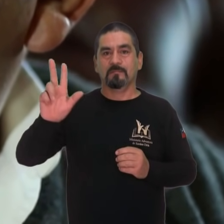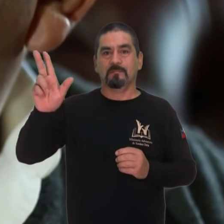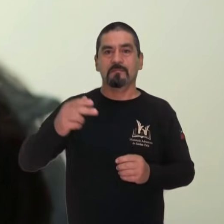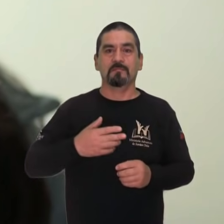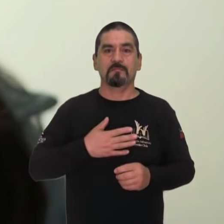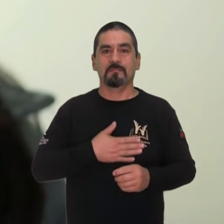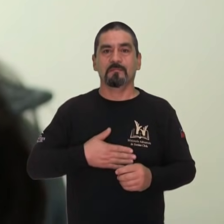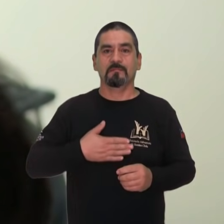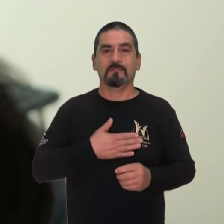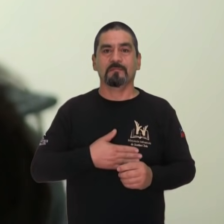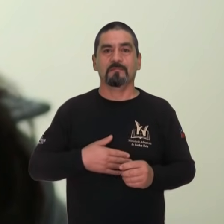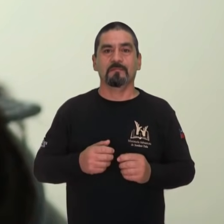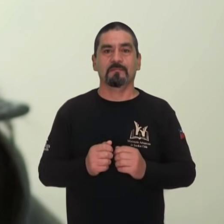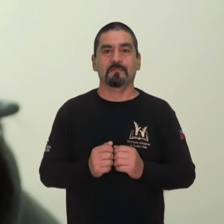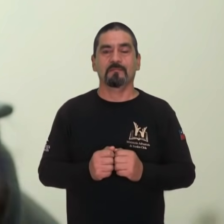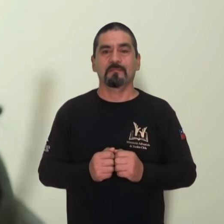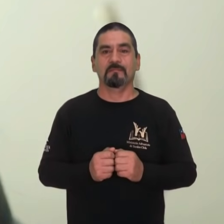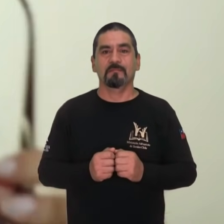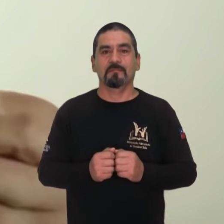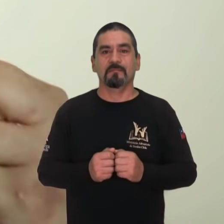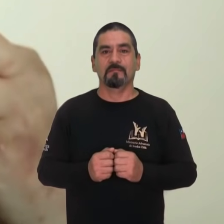quiera.